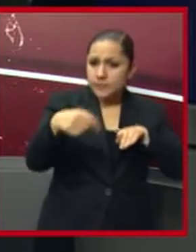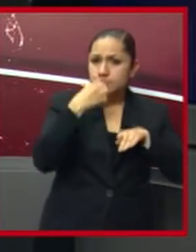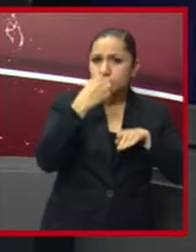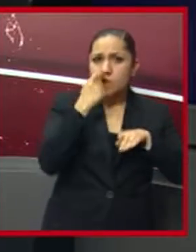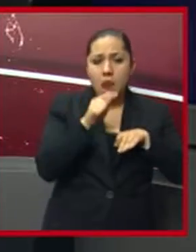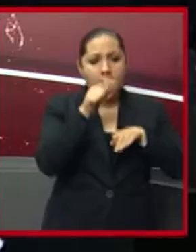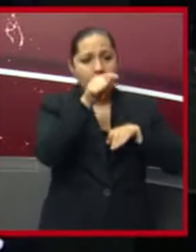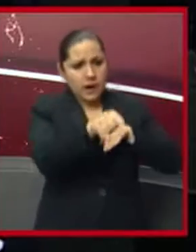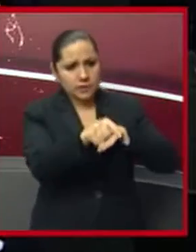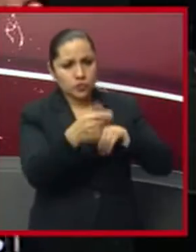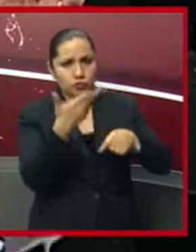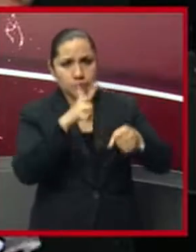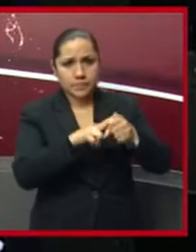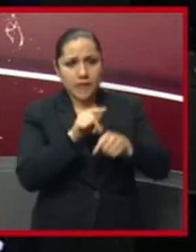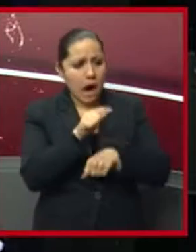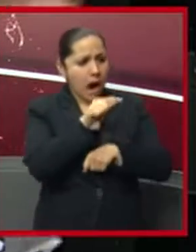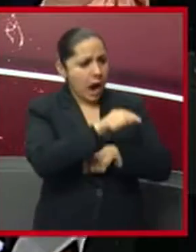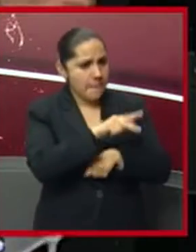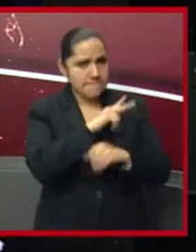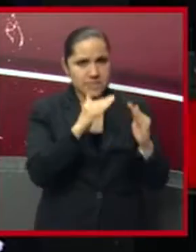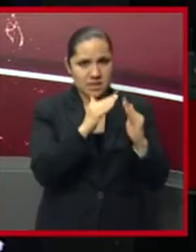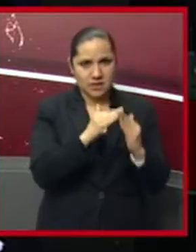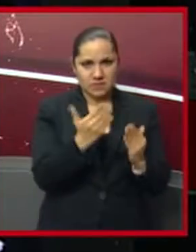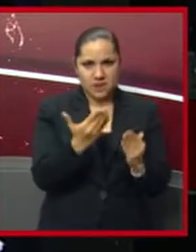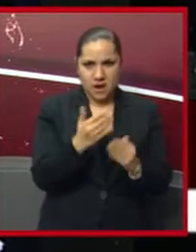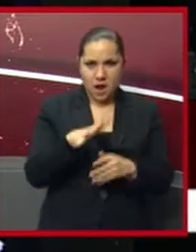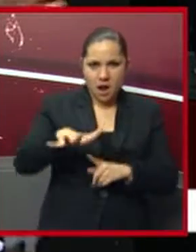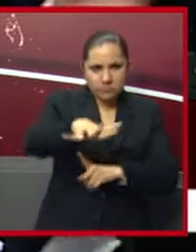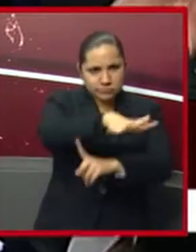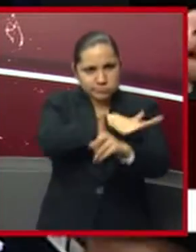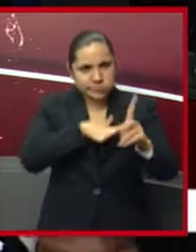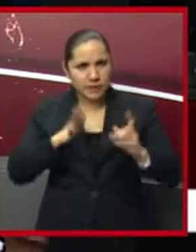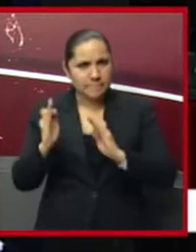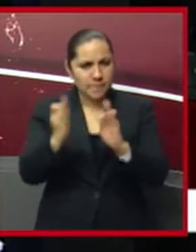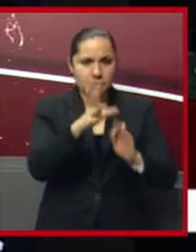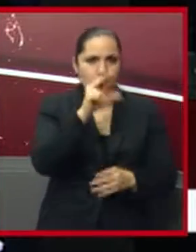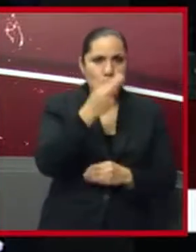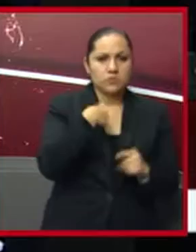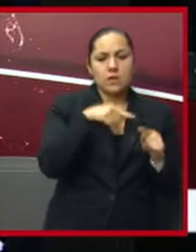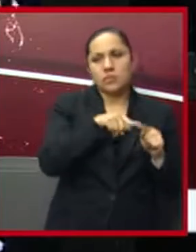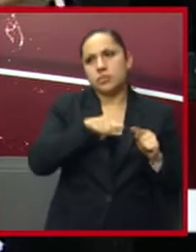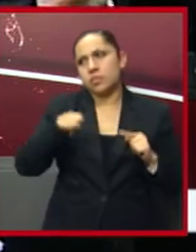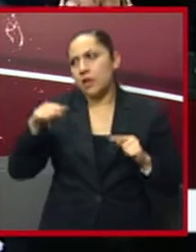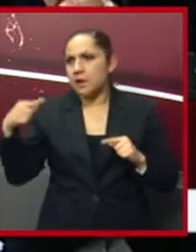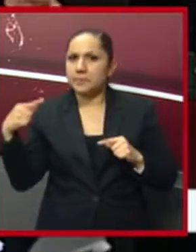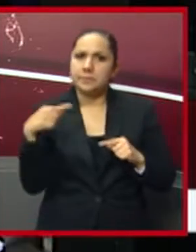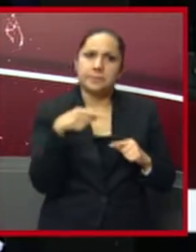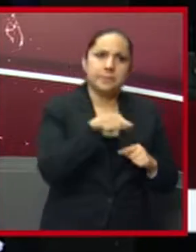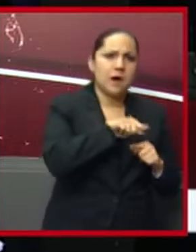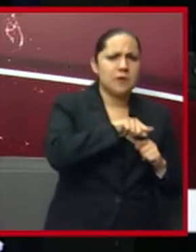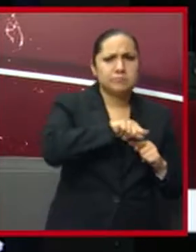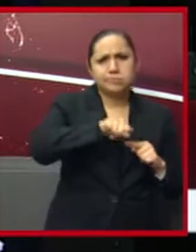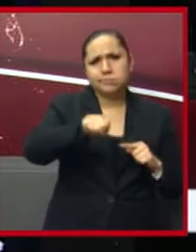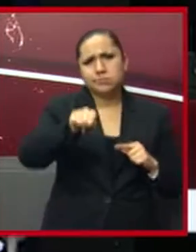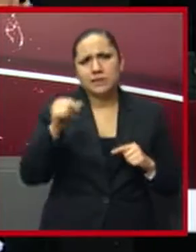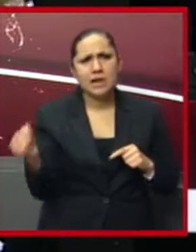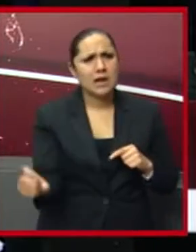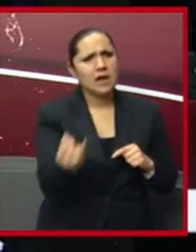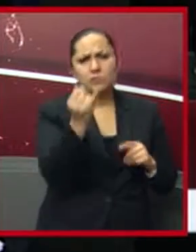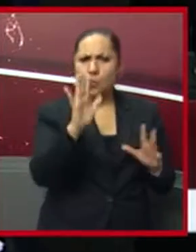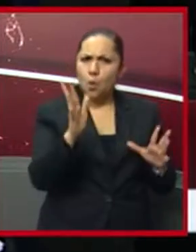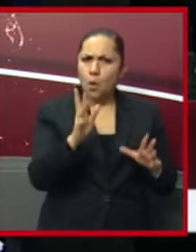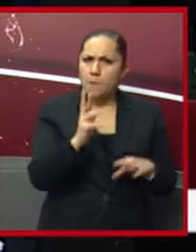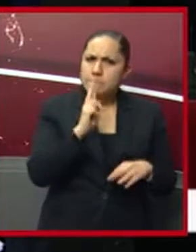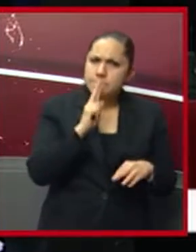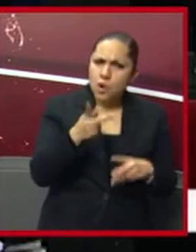tu vivienda y no tengas que estar trasladándote de un lugar a otro cuando pudiéramos estar creciendo con orden a